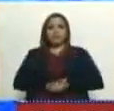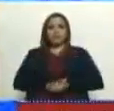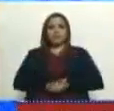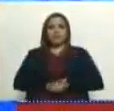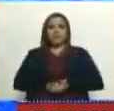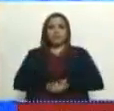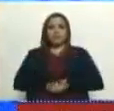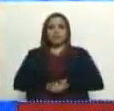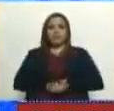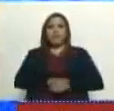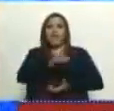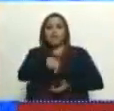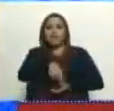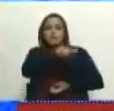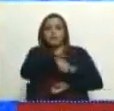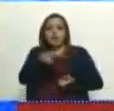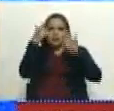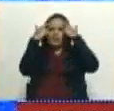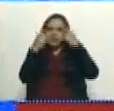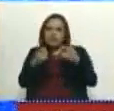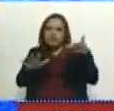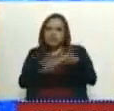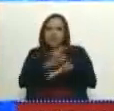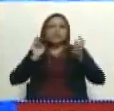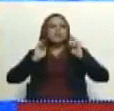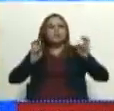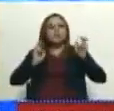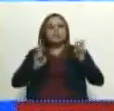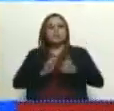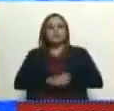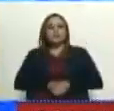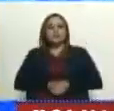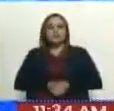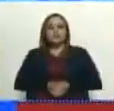y expertos en la materia,